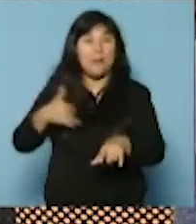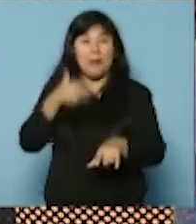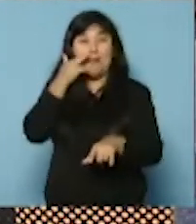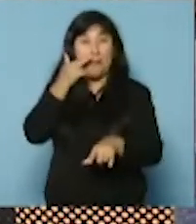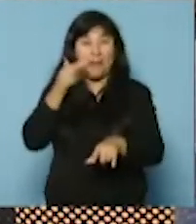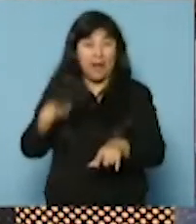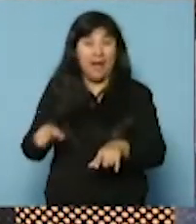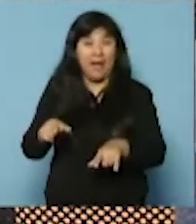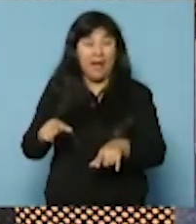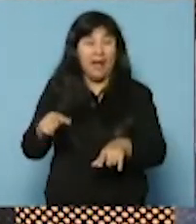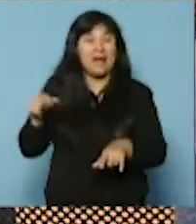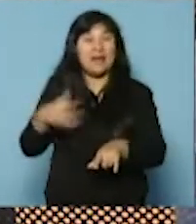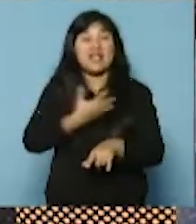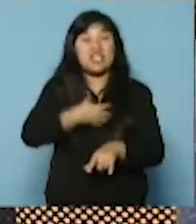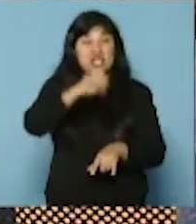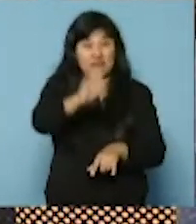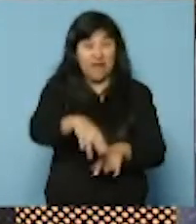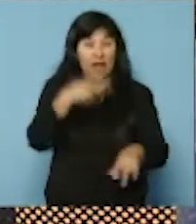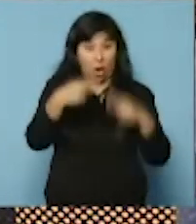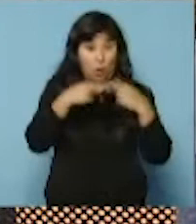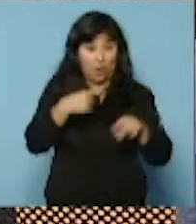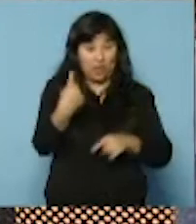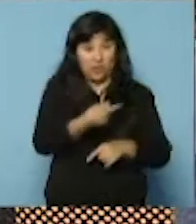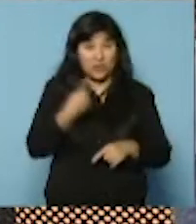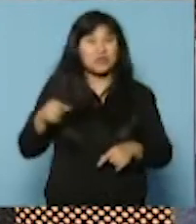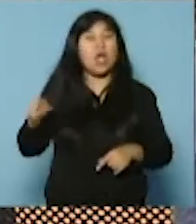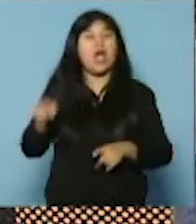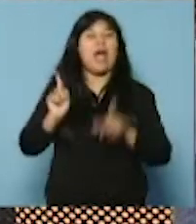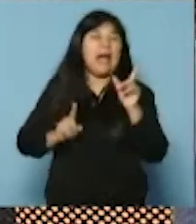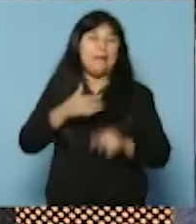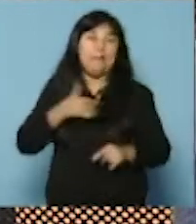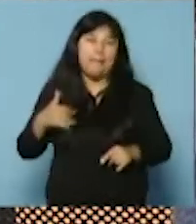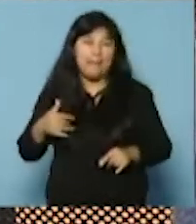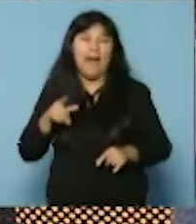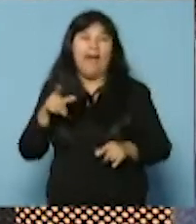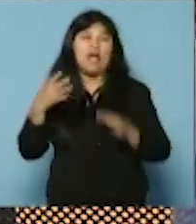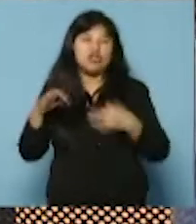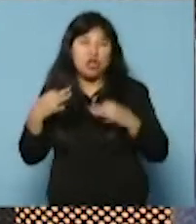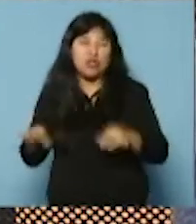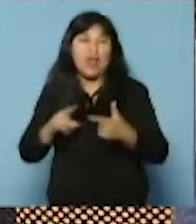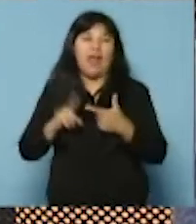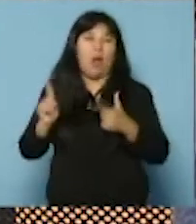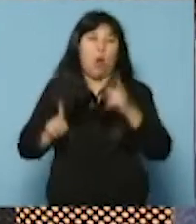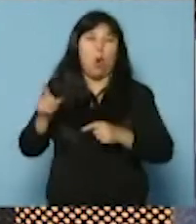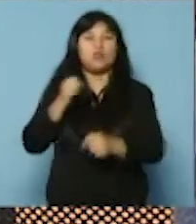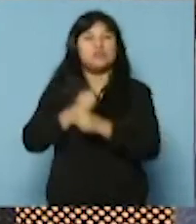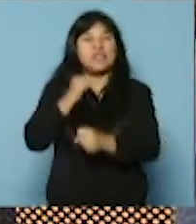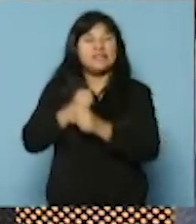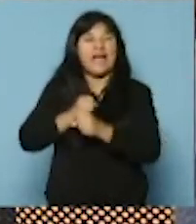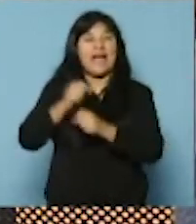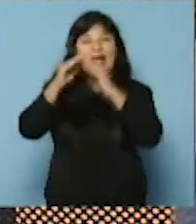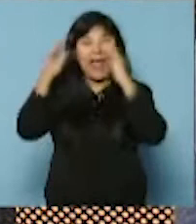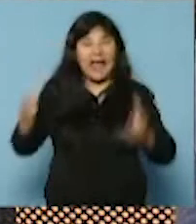son este mamá este son mamás solteras que tienen que trabajar como empleadas domésticas son